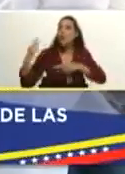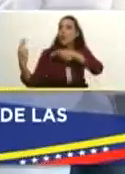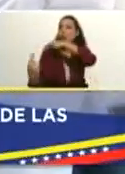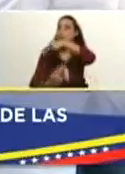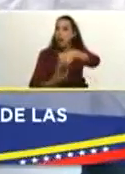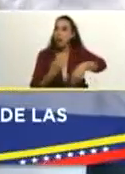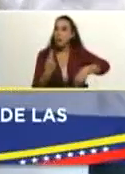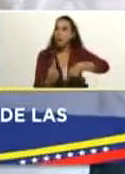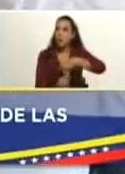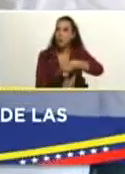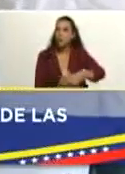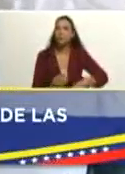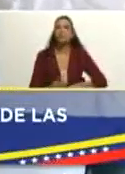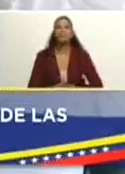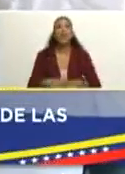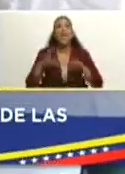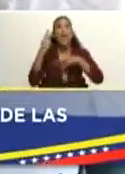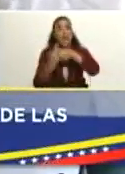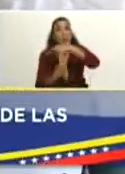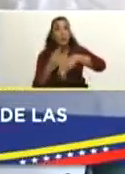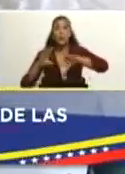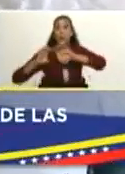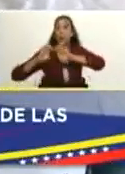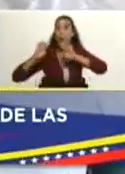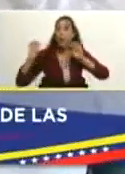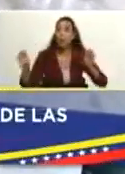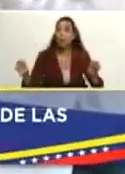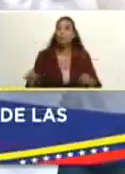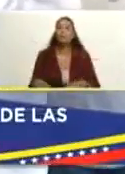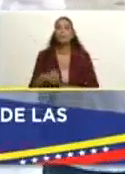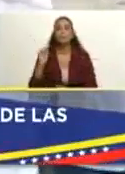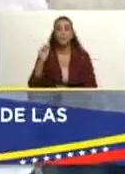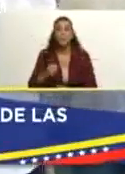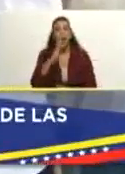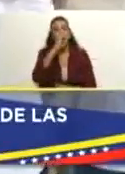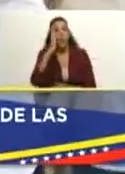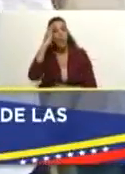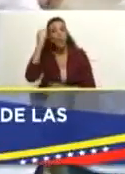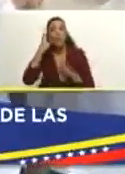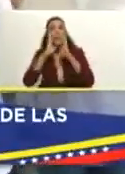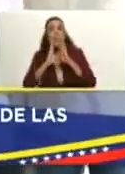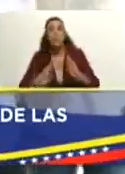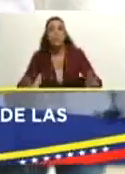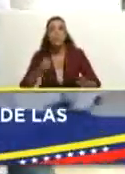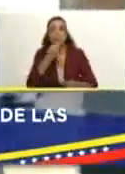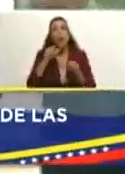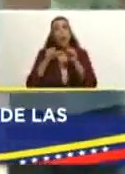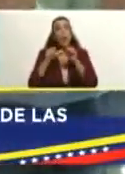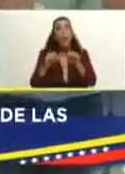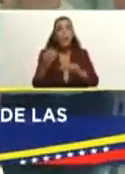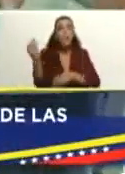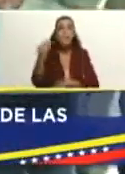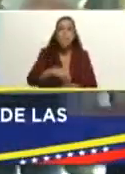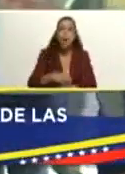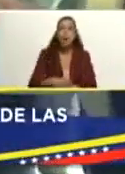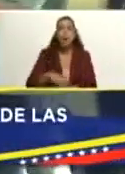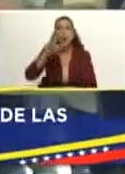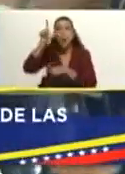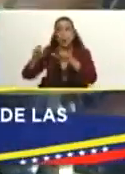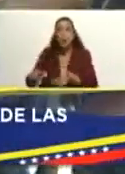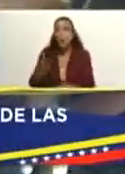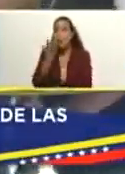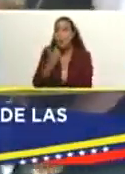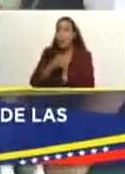revolución. Educación con revolución. Así es, Dios me la bendiga, pues. Bueno, continúo aquí entonces con Edwin